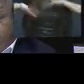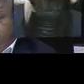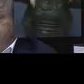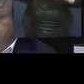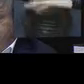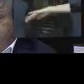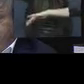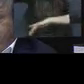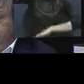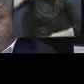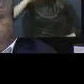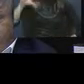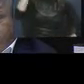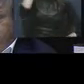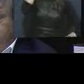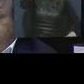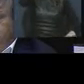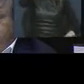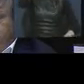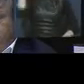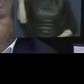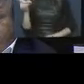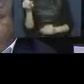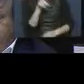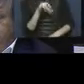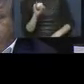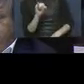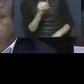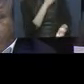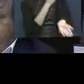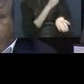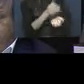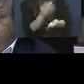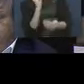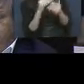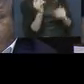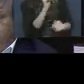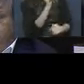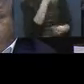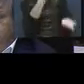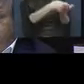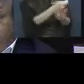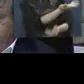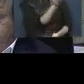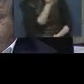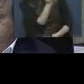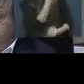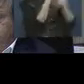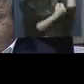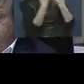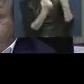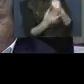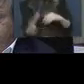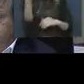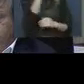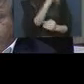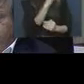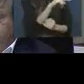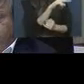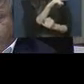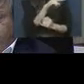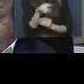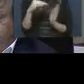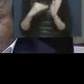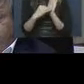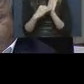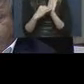tiempo después, se establecían condonaciones de cientos de millones de dólares. Ahora, nosotros hemos innovado y hemos establecido